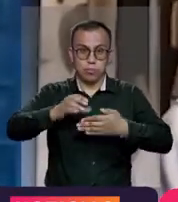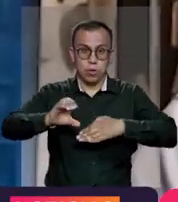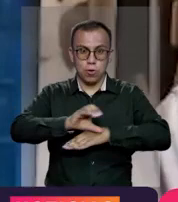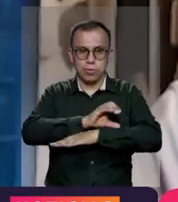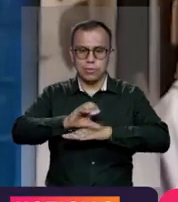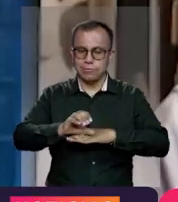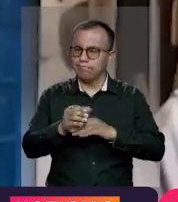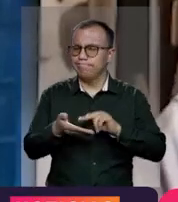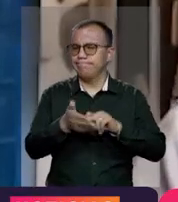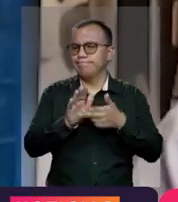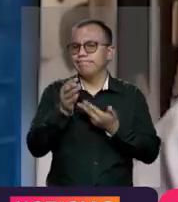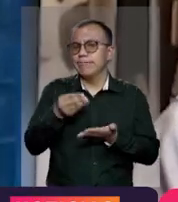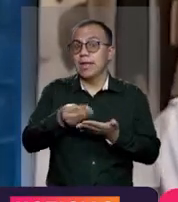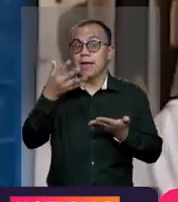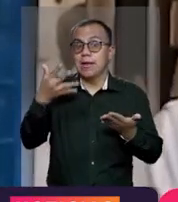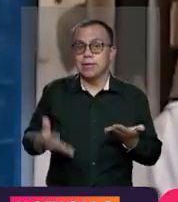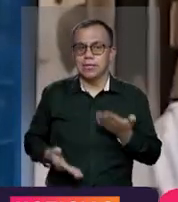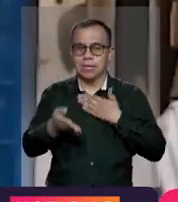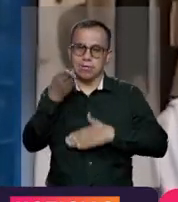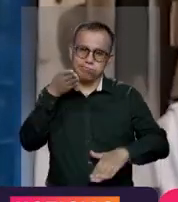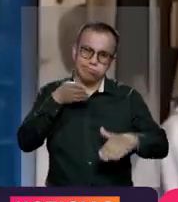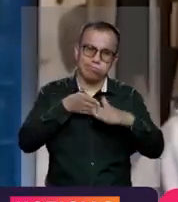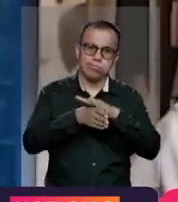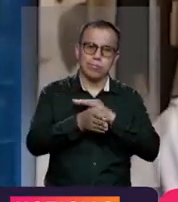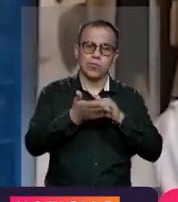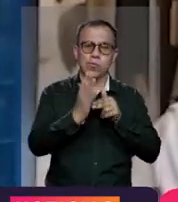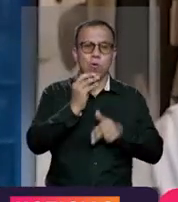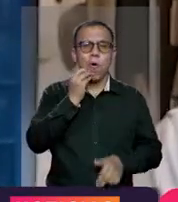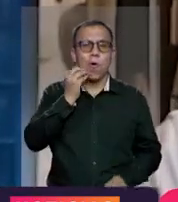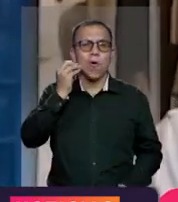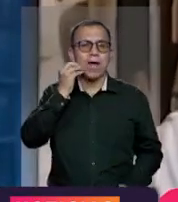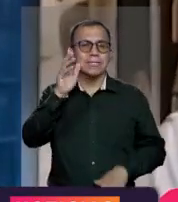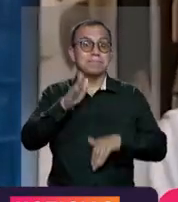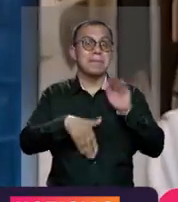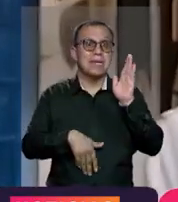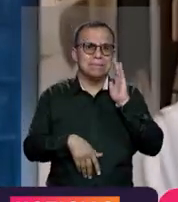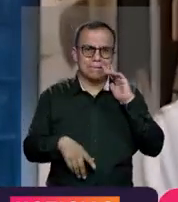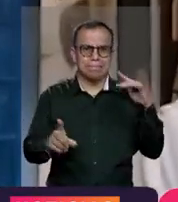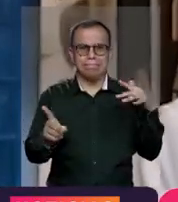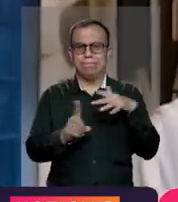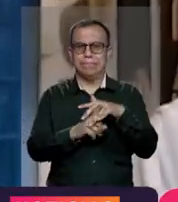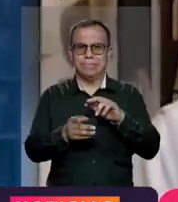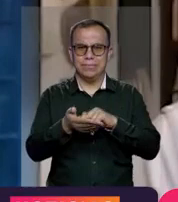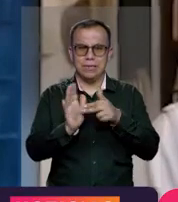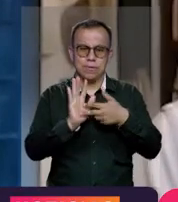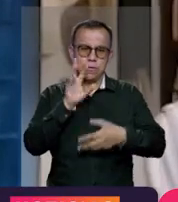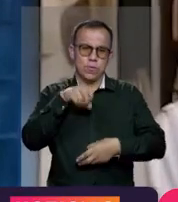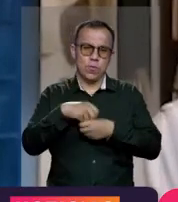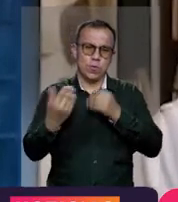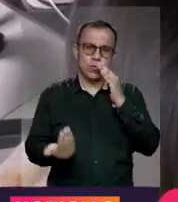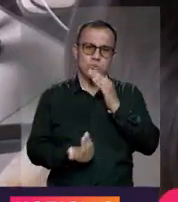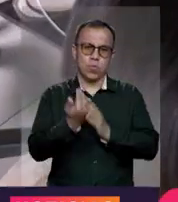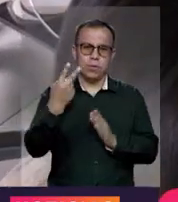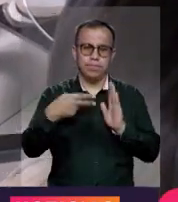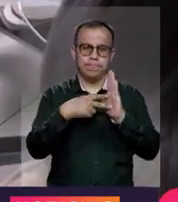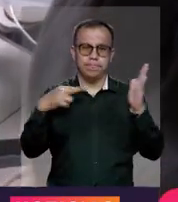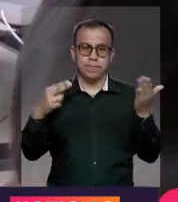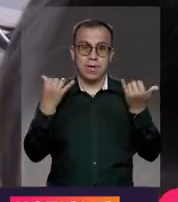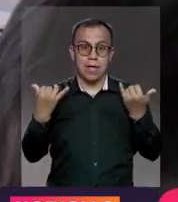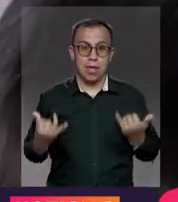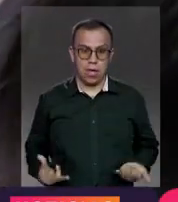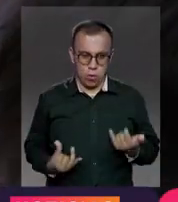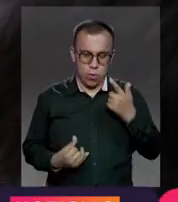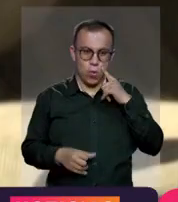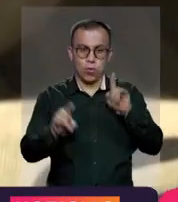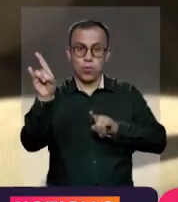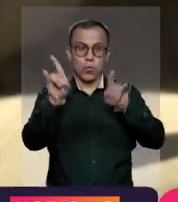es encarecer y dificultar el acceso de los hogares más vulnerables a la conectividad y a las nuevas tecnologías. Indicó que la